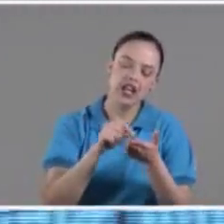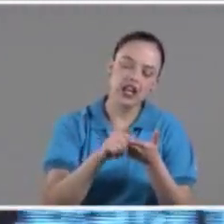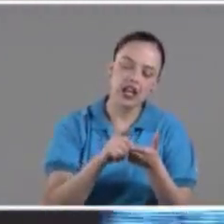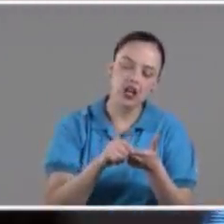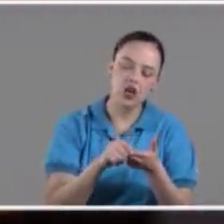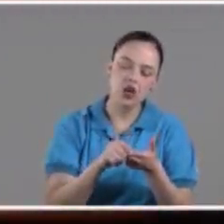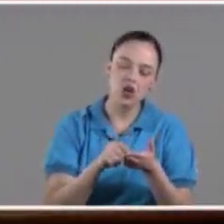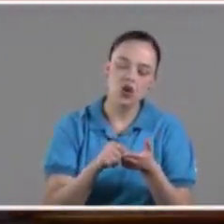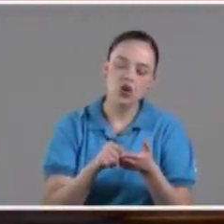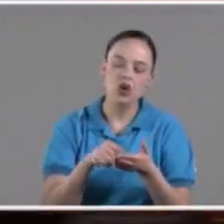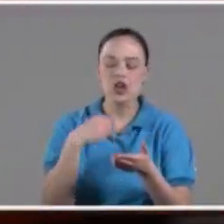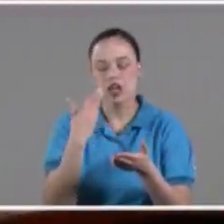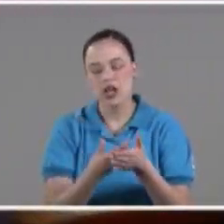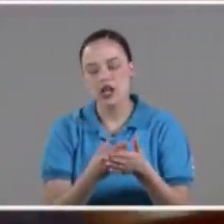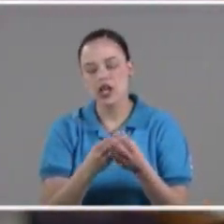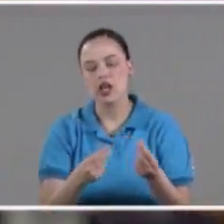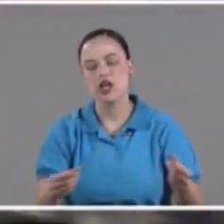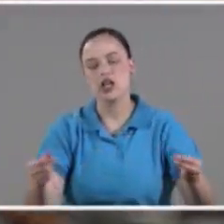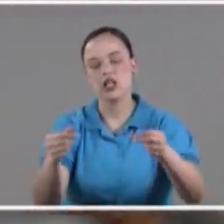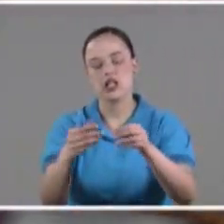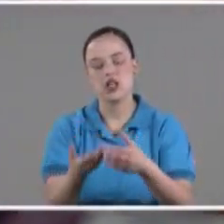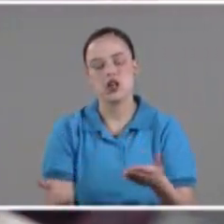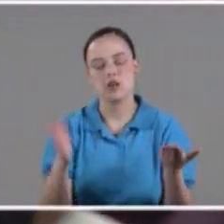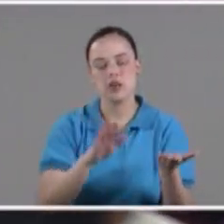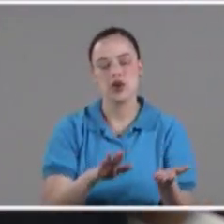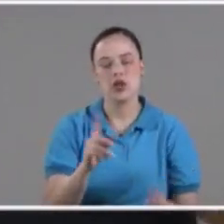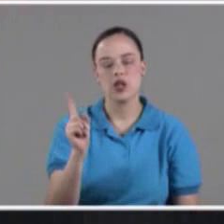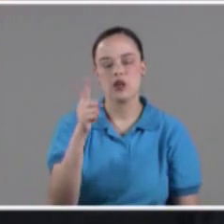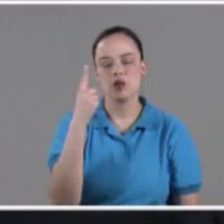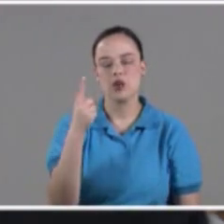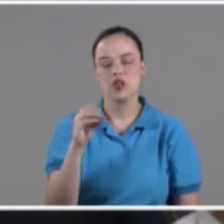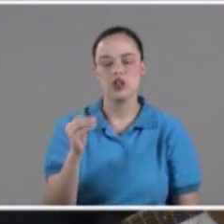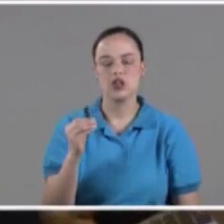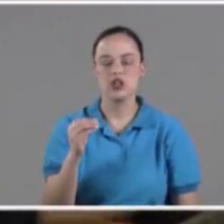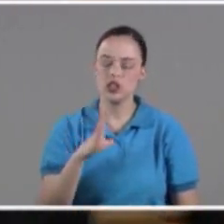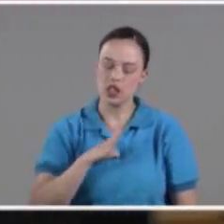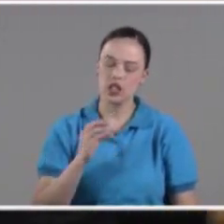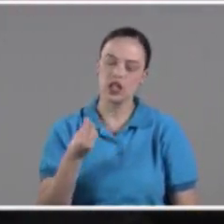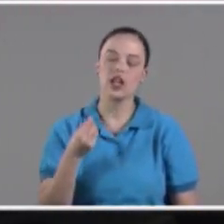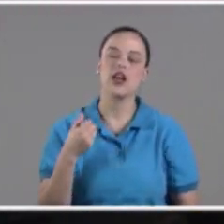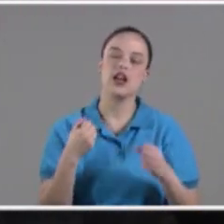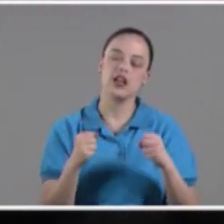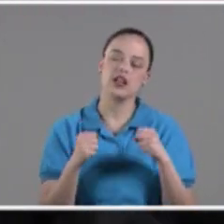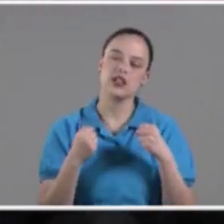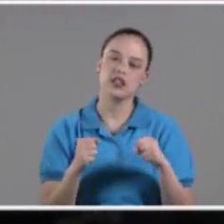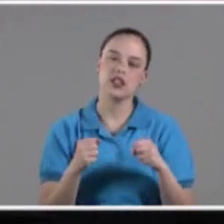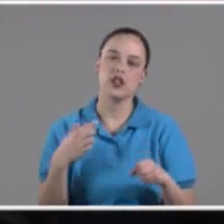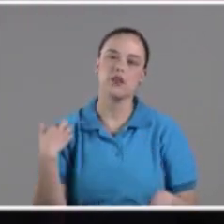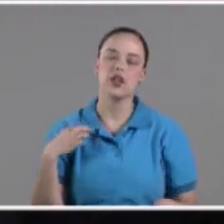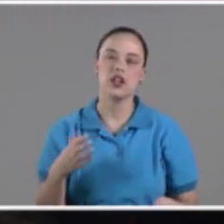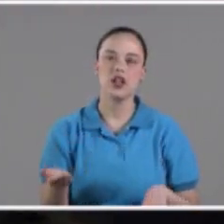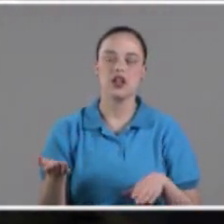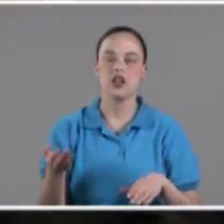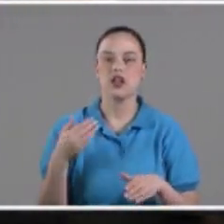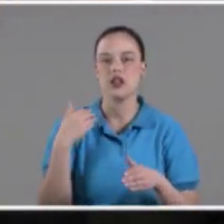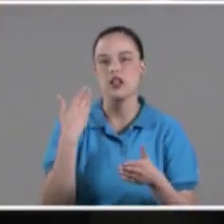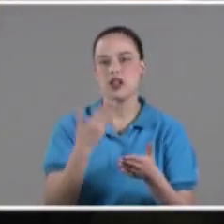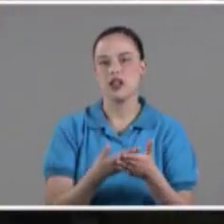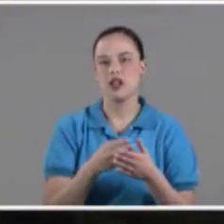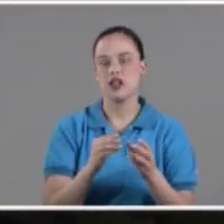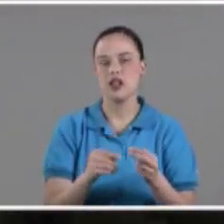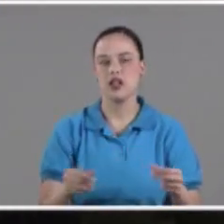tierra y muera lo primero que tiene que hacer este grano para caer a tierra y morir es